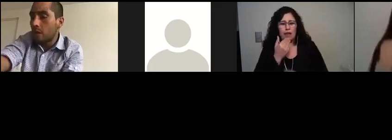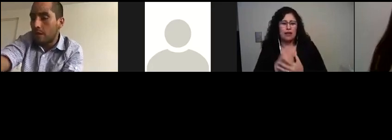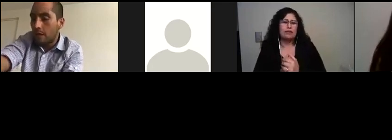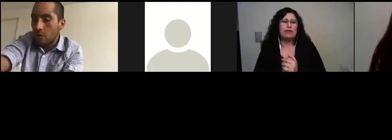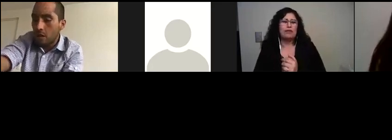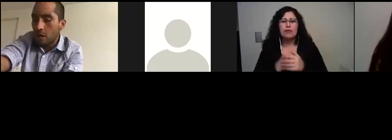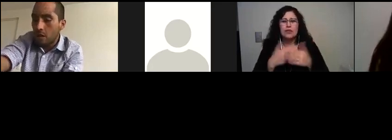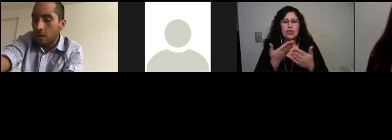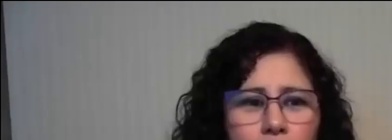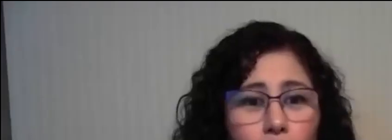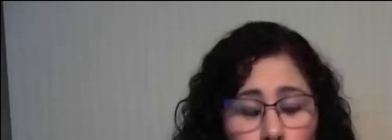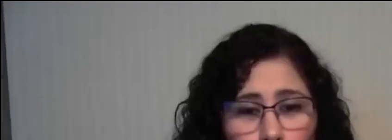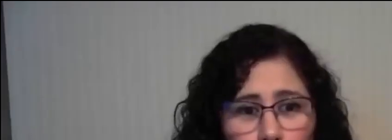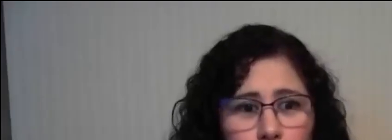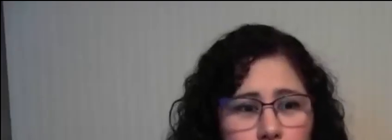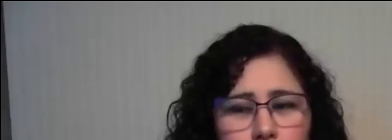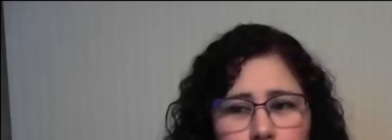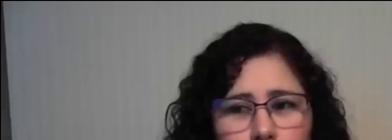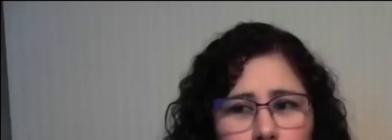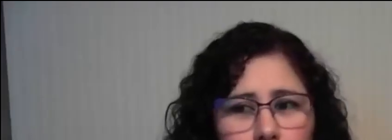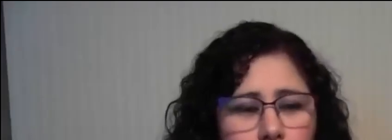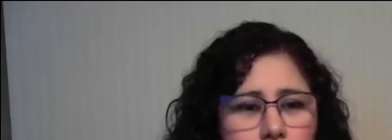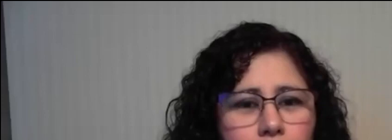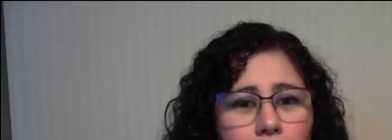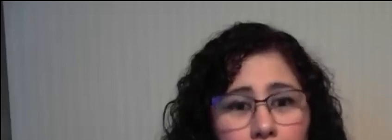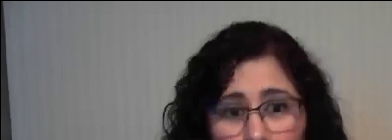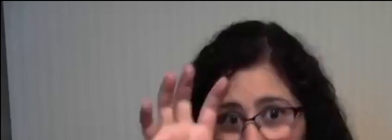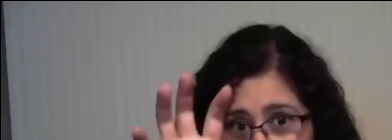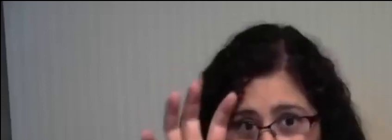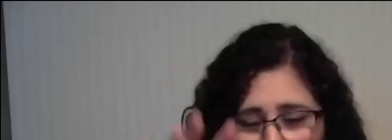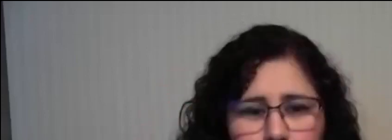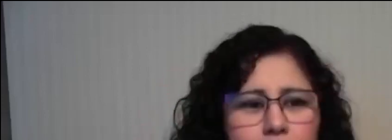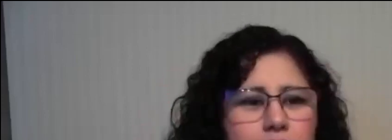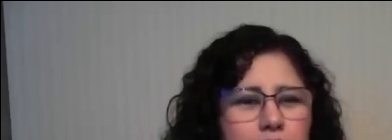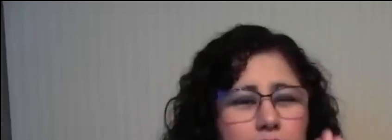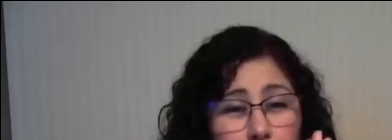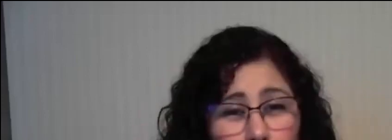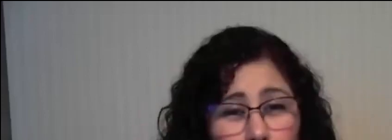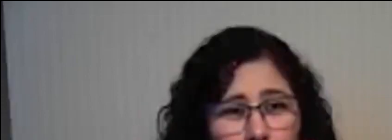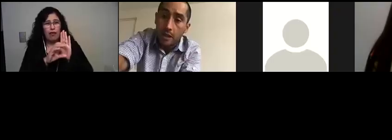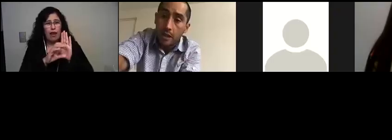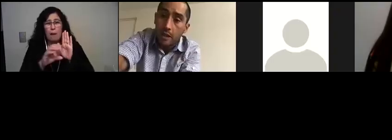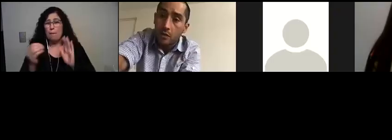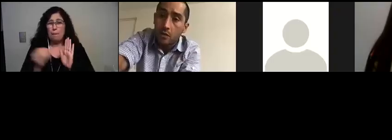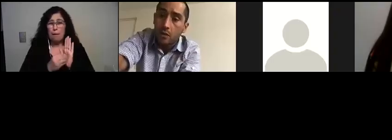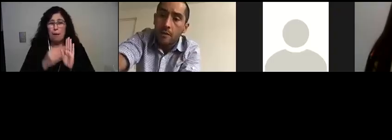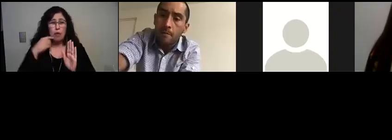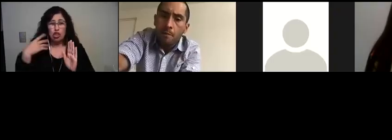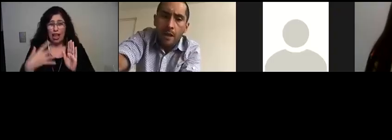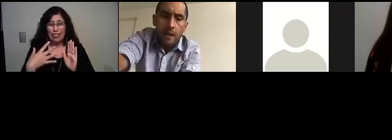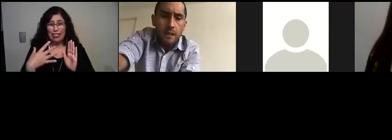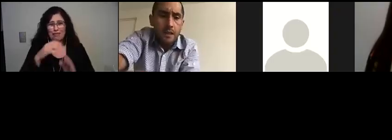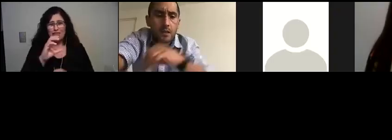les contaba, hoy día toca o corresponde dentro de la asignatura uno de los capítulos más relevantes de lo que tiene relación